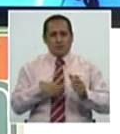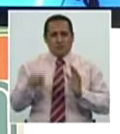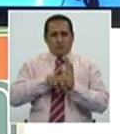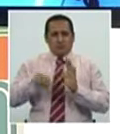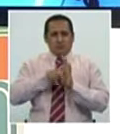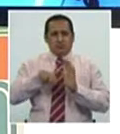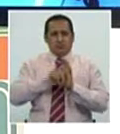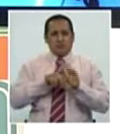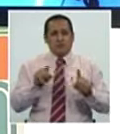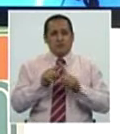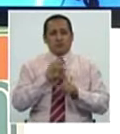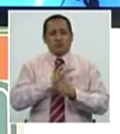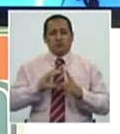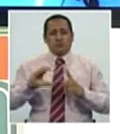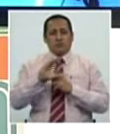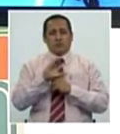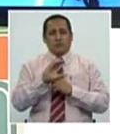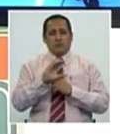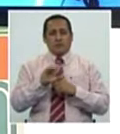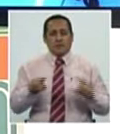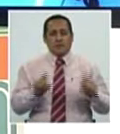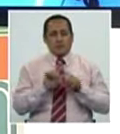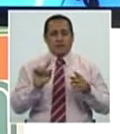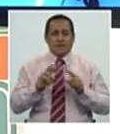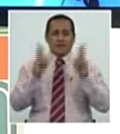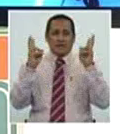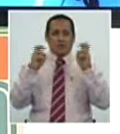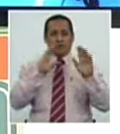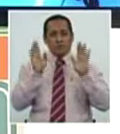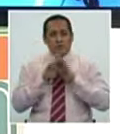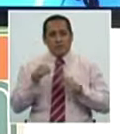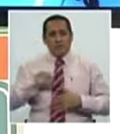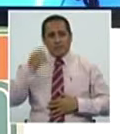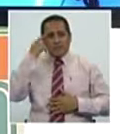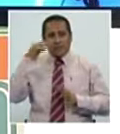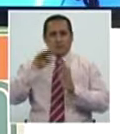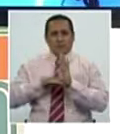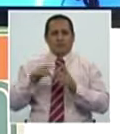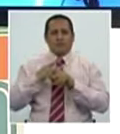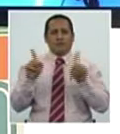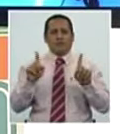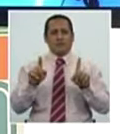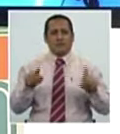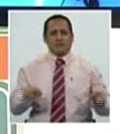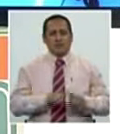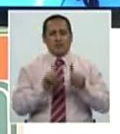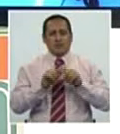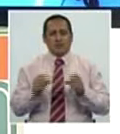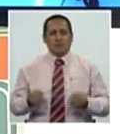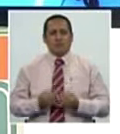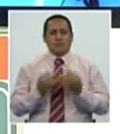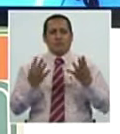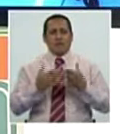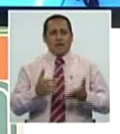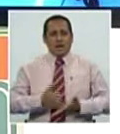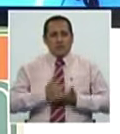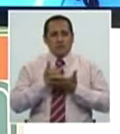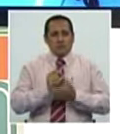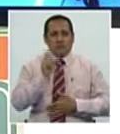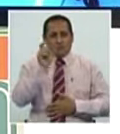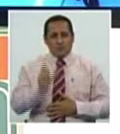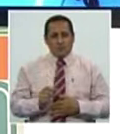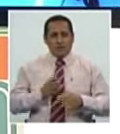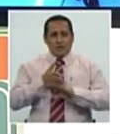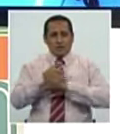que viaja ahí, su cultura, bueno, entre comillas, piensa que es menos, pero es lo contrario. Son así más humanitarios